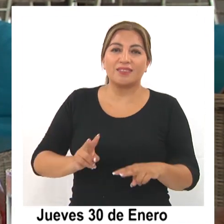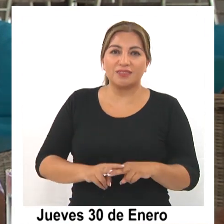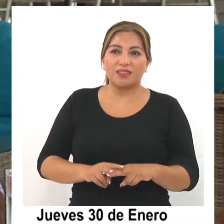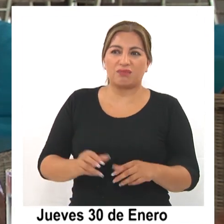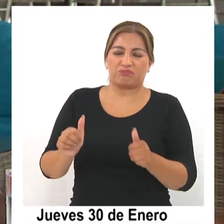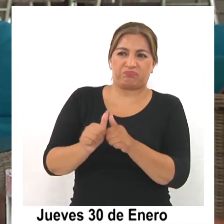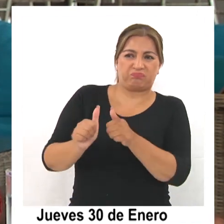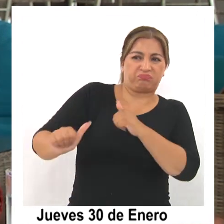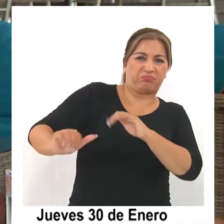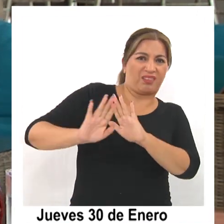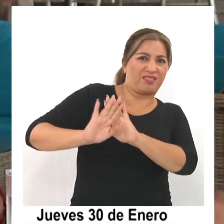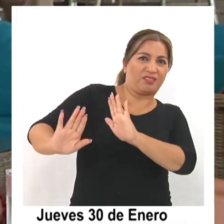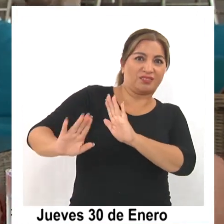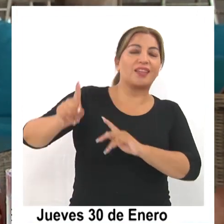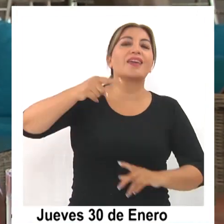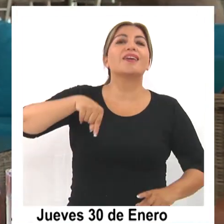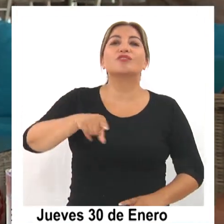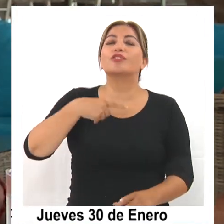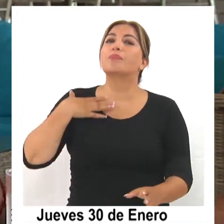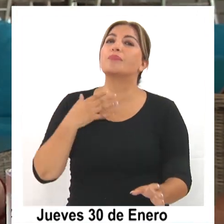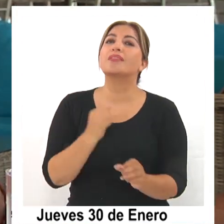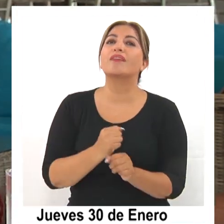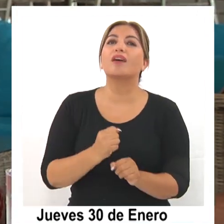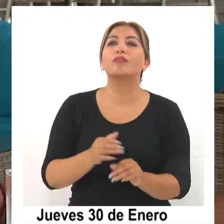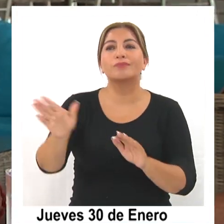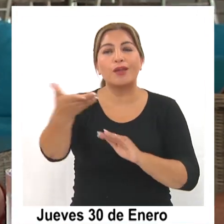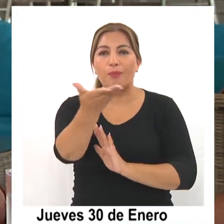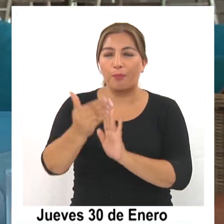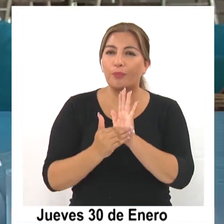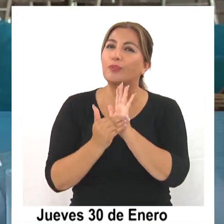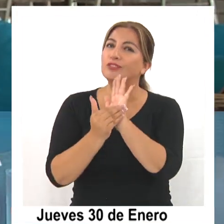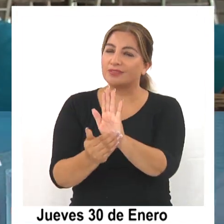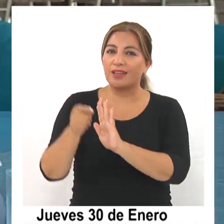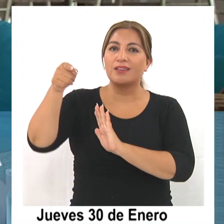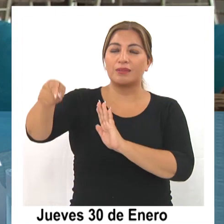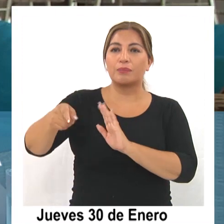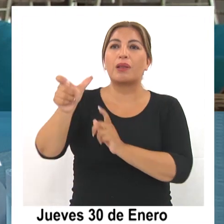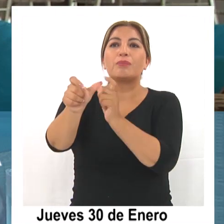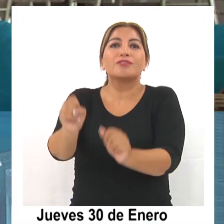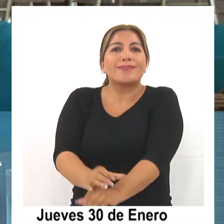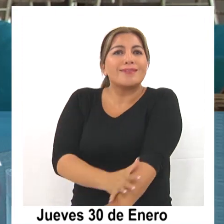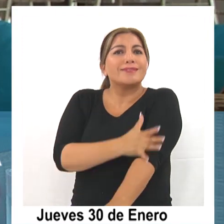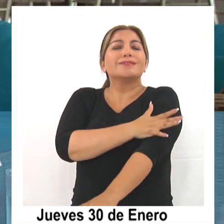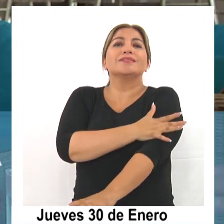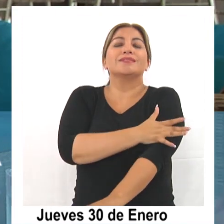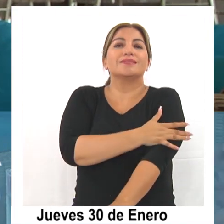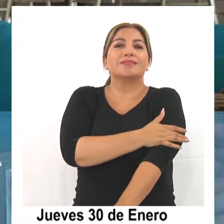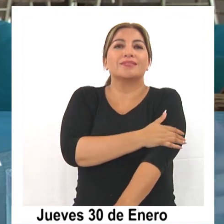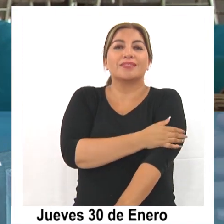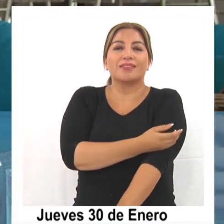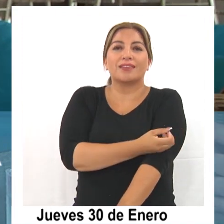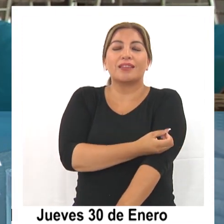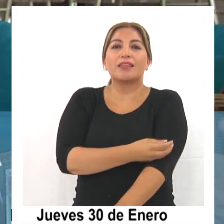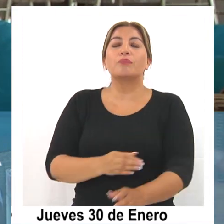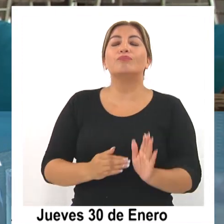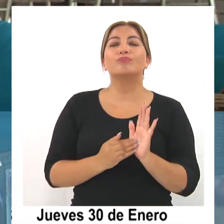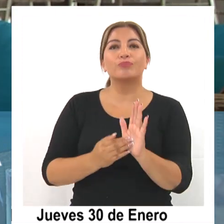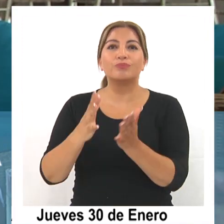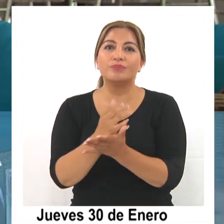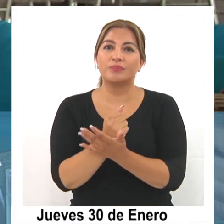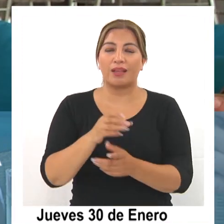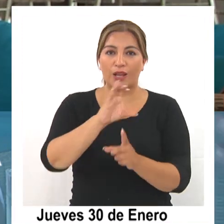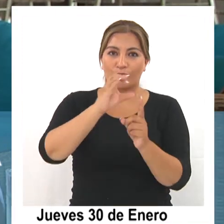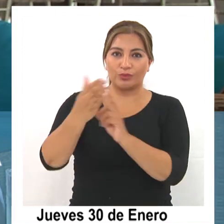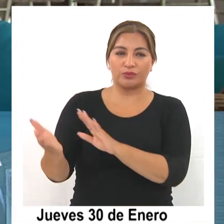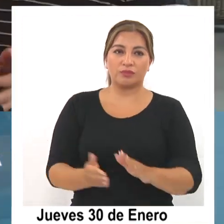muchas veces rechazo entonces ahí nosotros tenemos la tarea de sensibilizar dar a conocer para que la gente pueda valorar y apreciar estas culturas